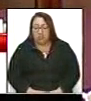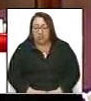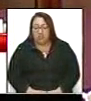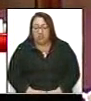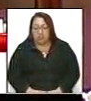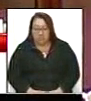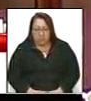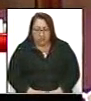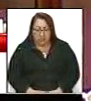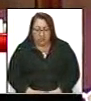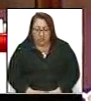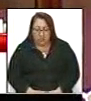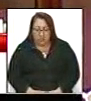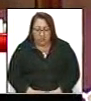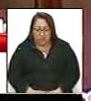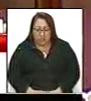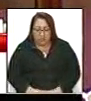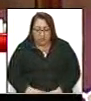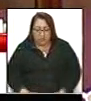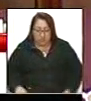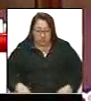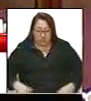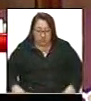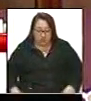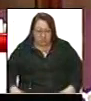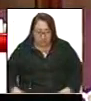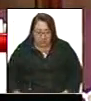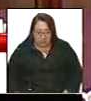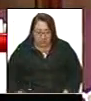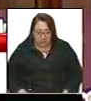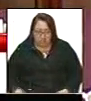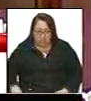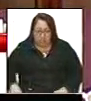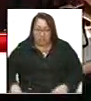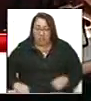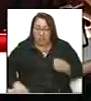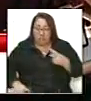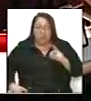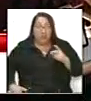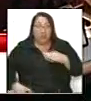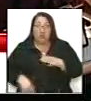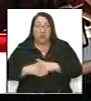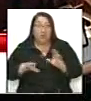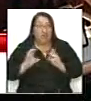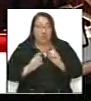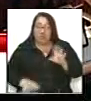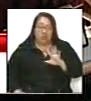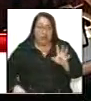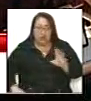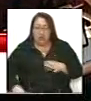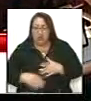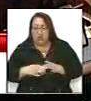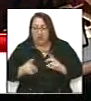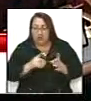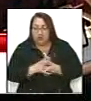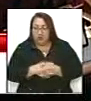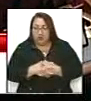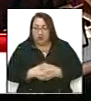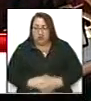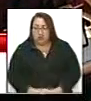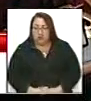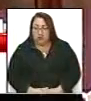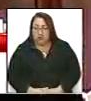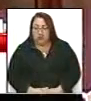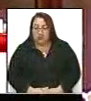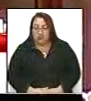acotación, congresista Glave, o ya la sustentación de su proyecto? Presidente, es que entiendo que no vamos a abrir un debate. Así es. O sea, porque si abrimos debate, por eso, yo sí tengo